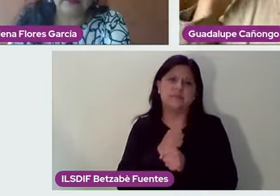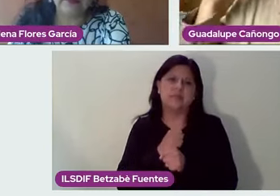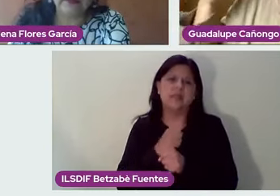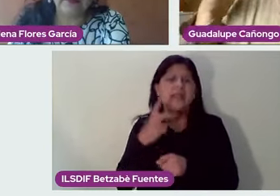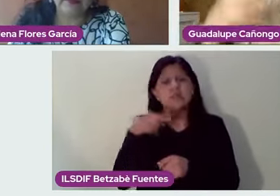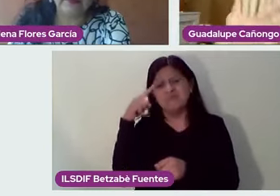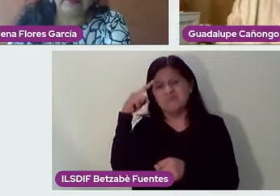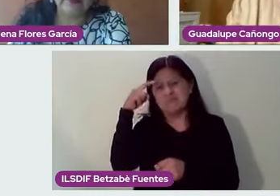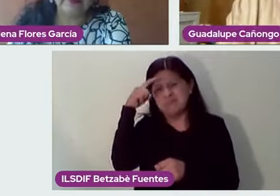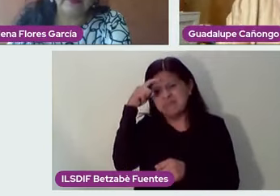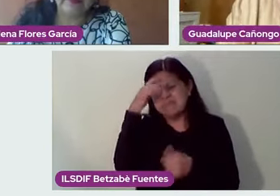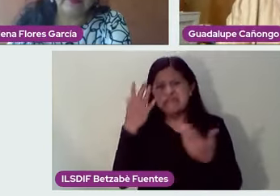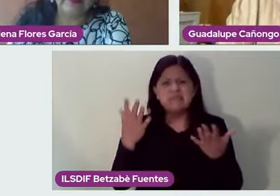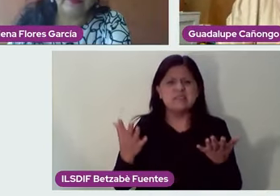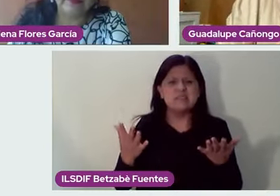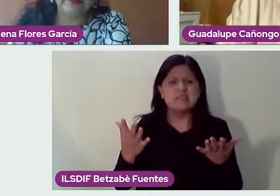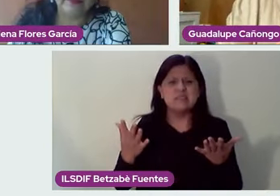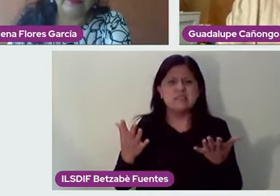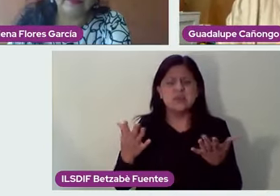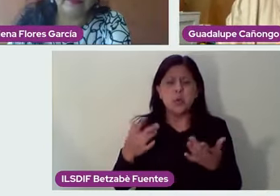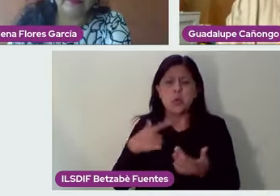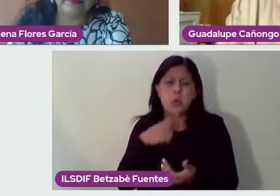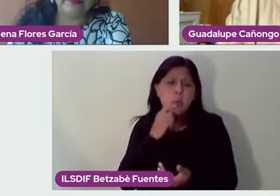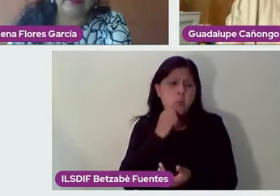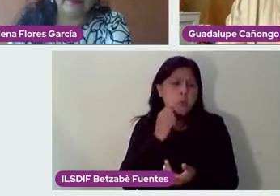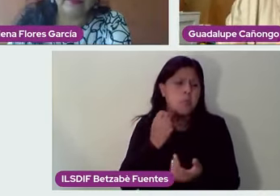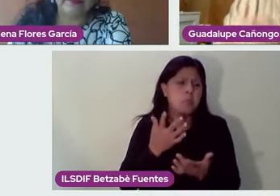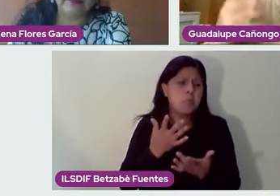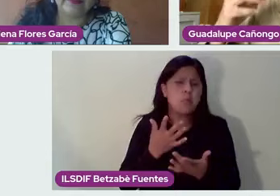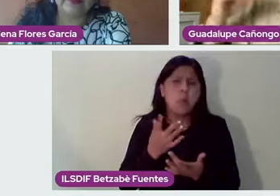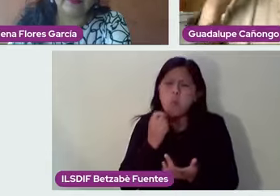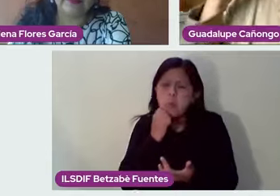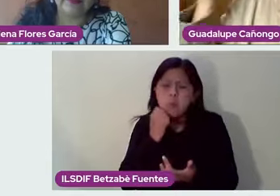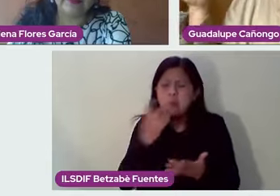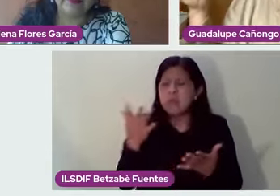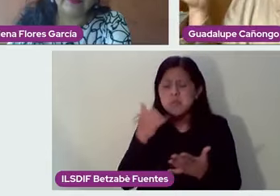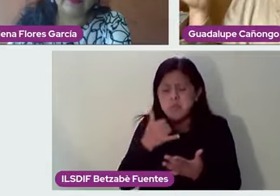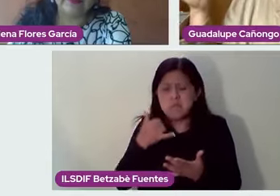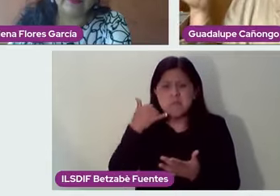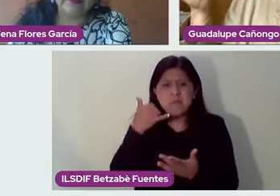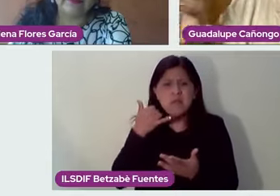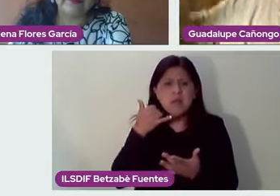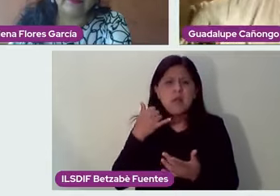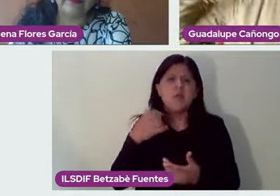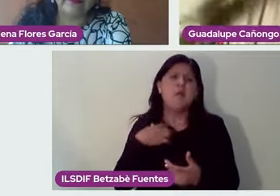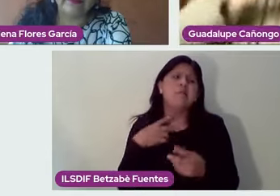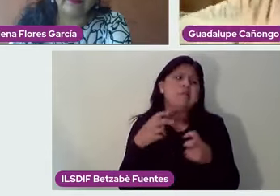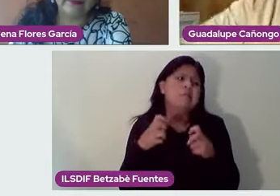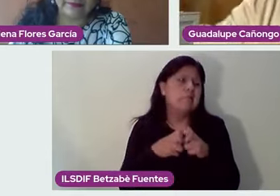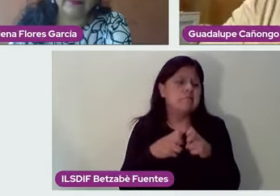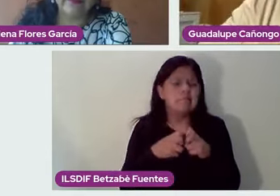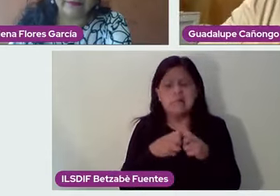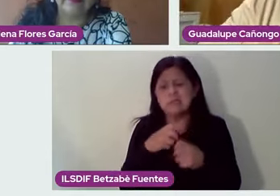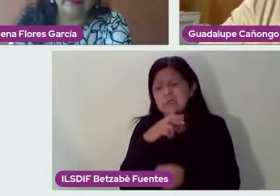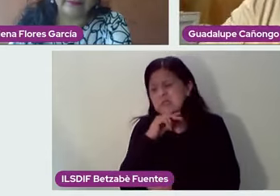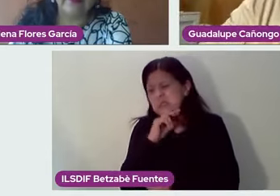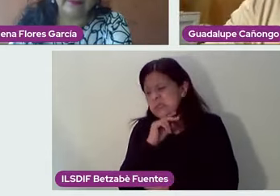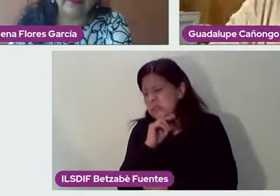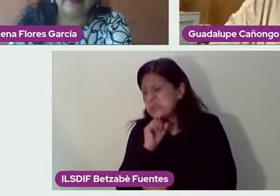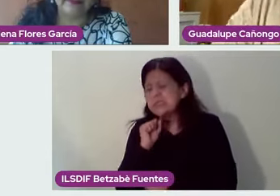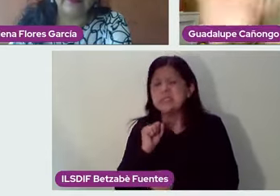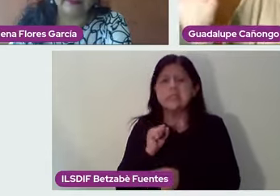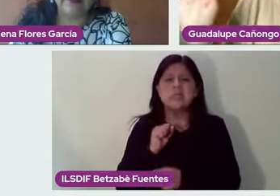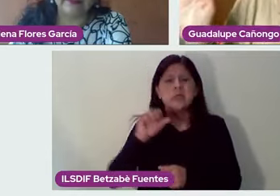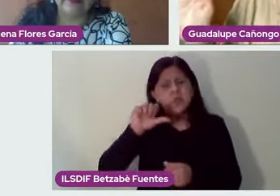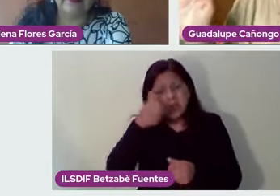mejor me pongo tan nerviosa y me estreso tanto que ya se me olvidó, ¿no? Y tengo que esperar otra vez, intentar